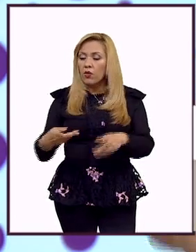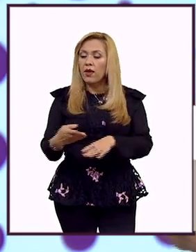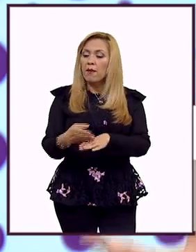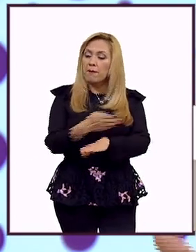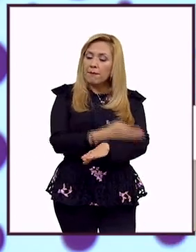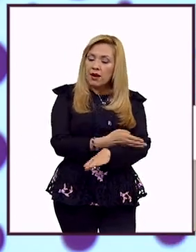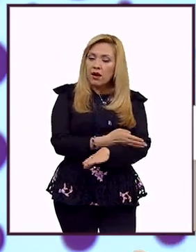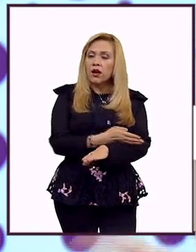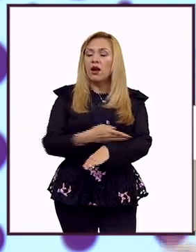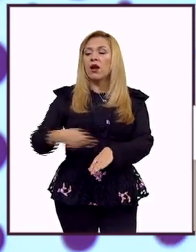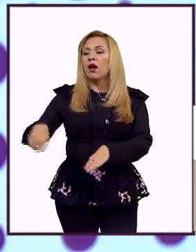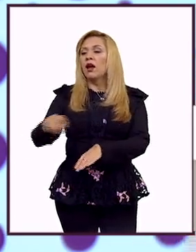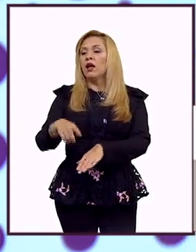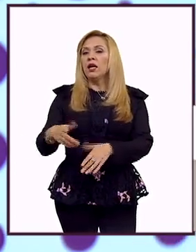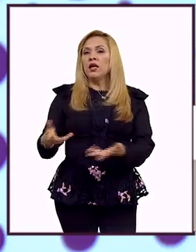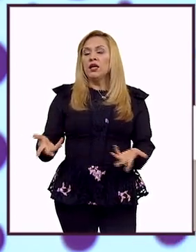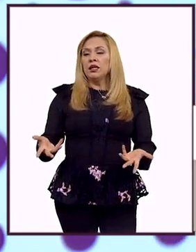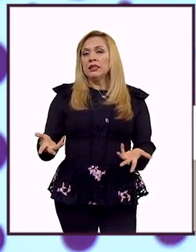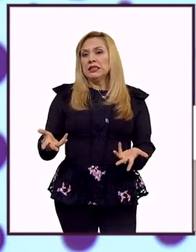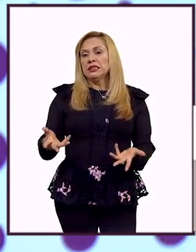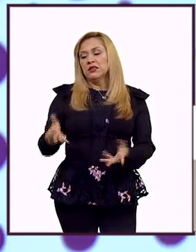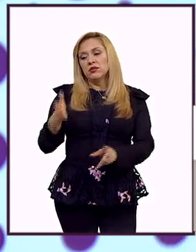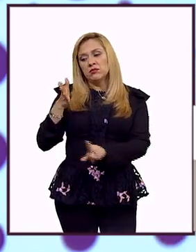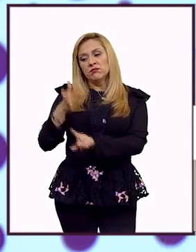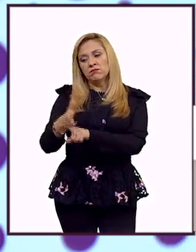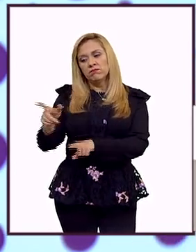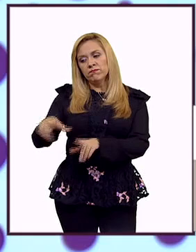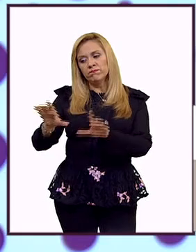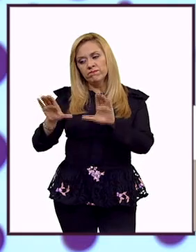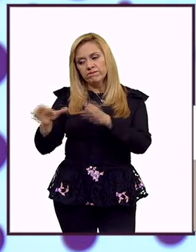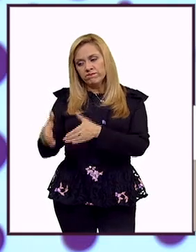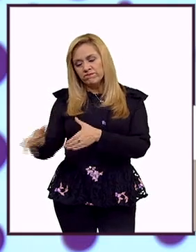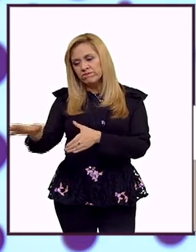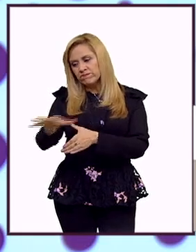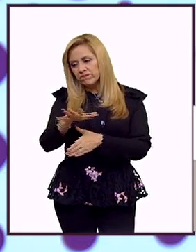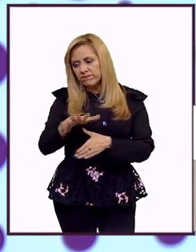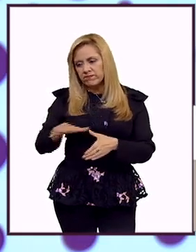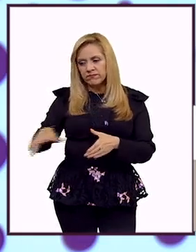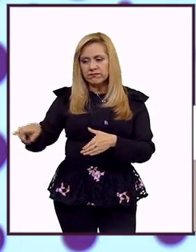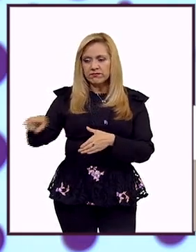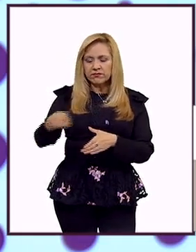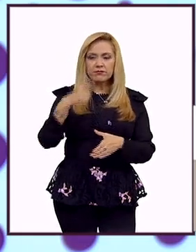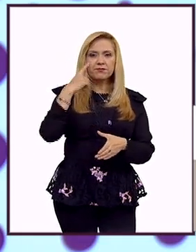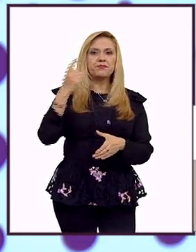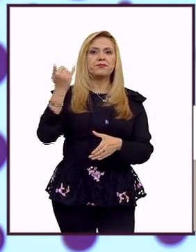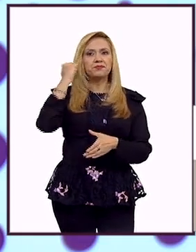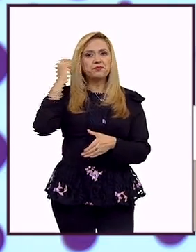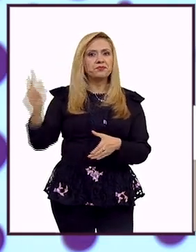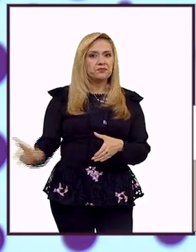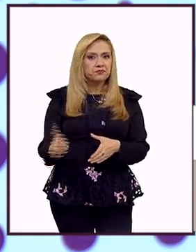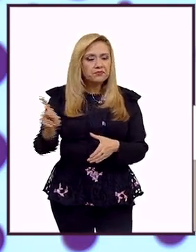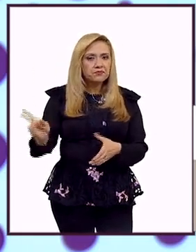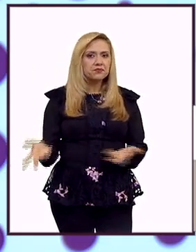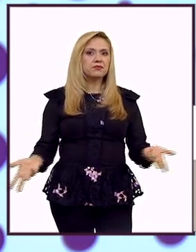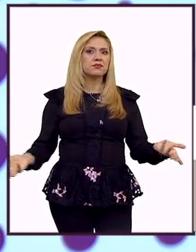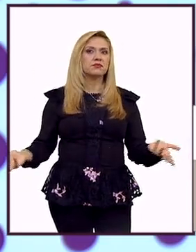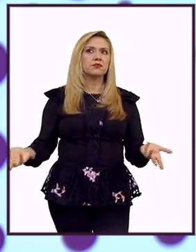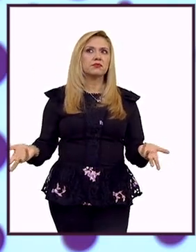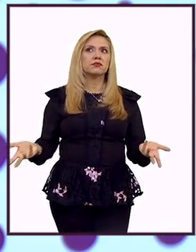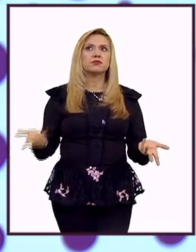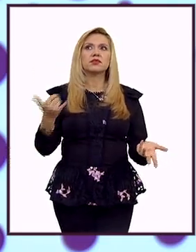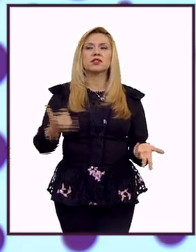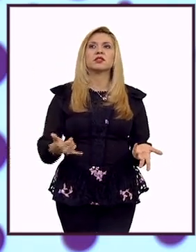la participación en general iba dirigido esencialmente frente a comunidades identitarias específicas o comunidades étnicas, esto es indígenas